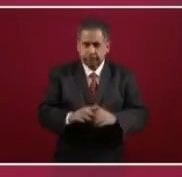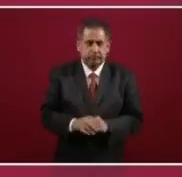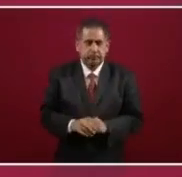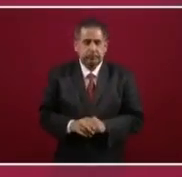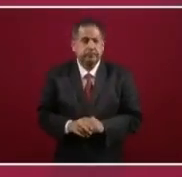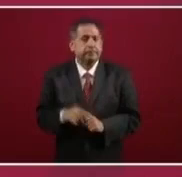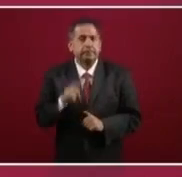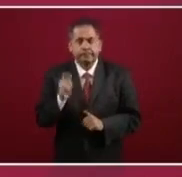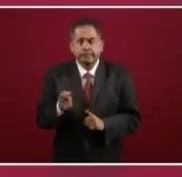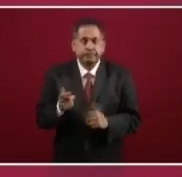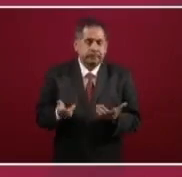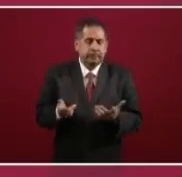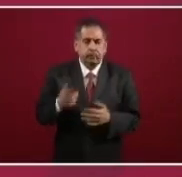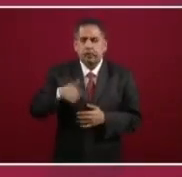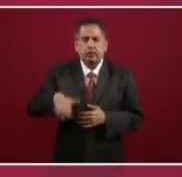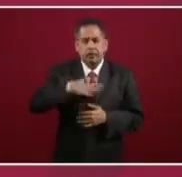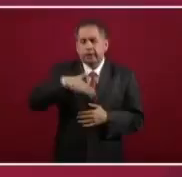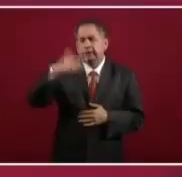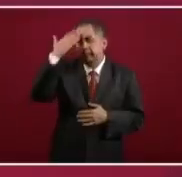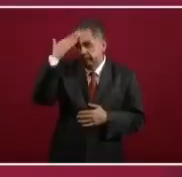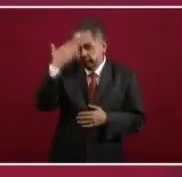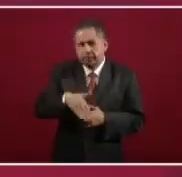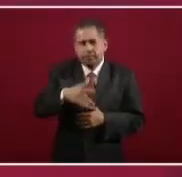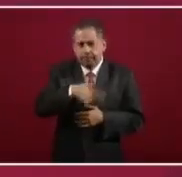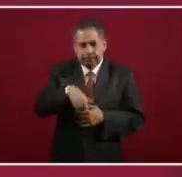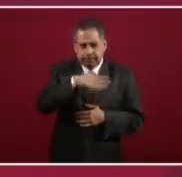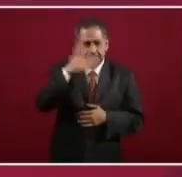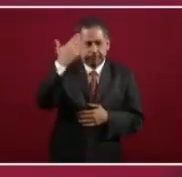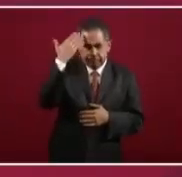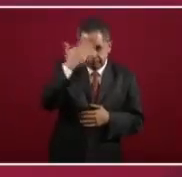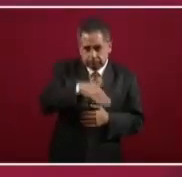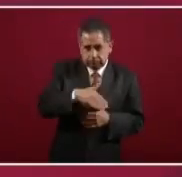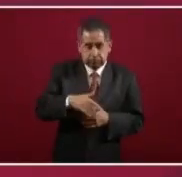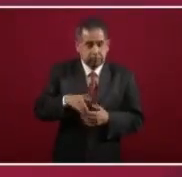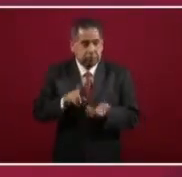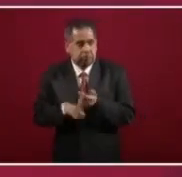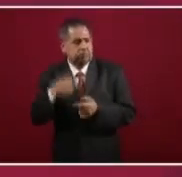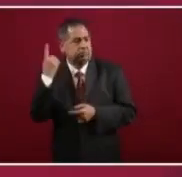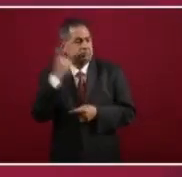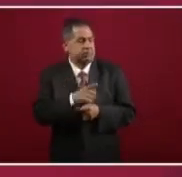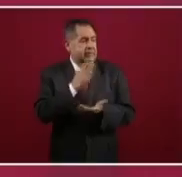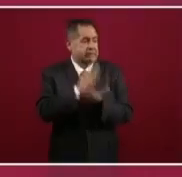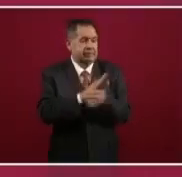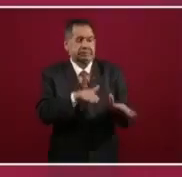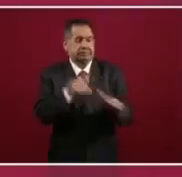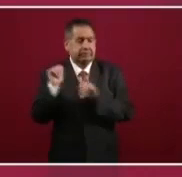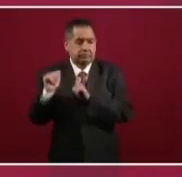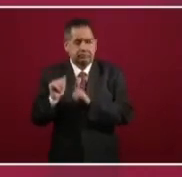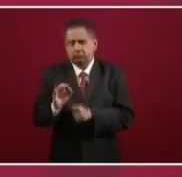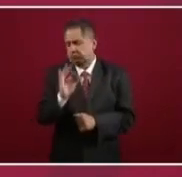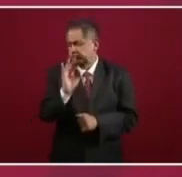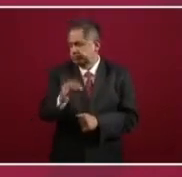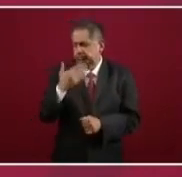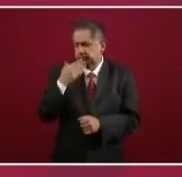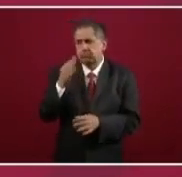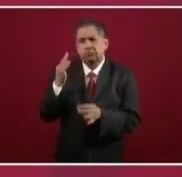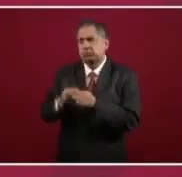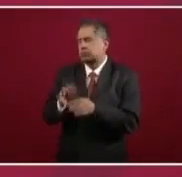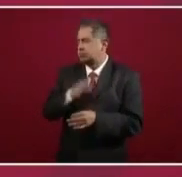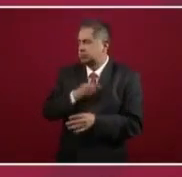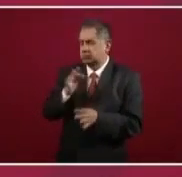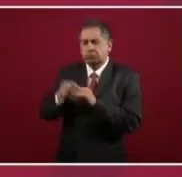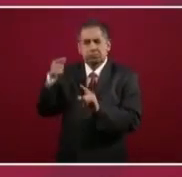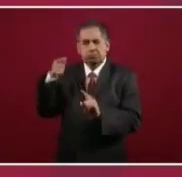y entonces salen bien qué es lo que se hizo fue lo correcto